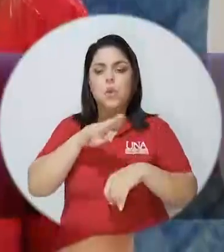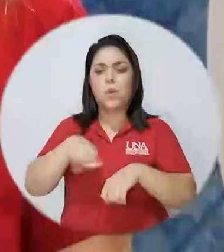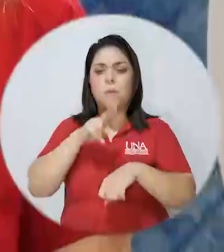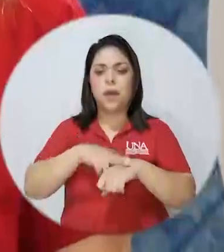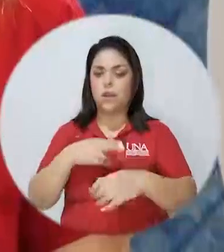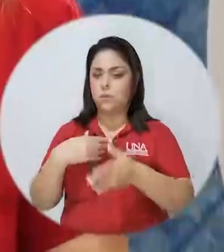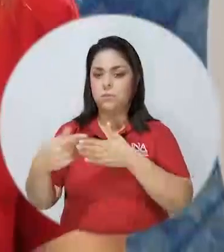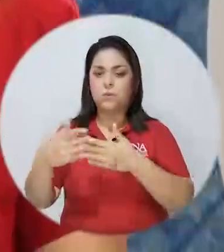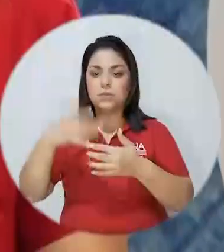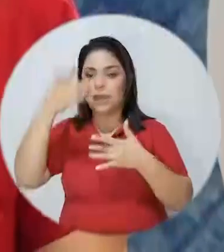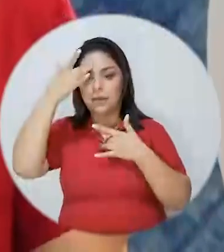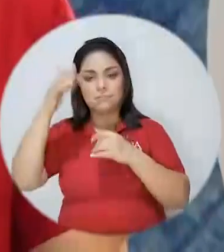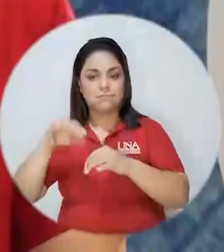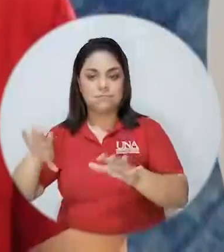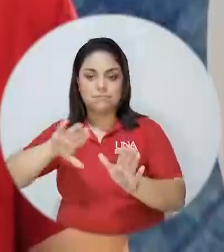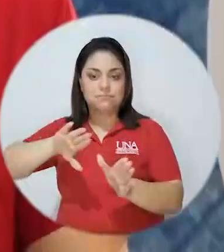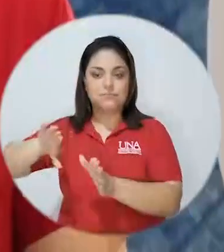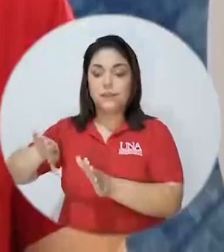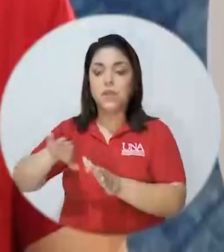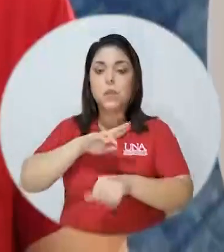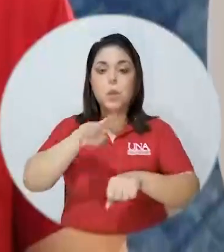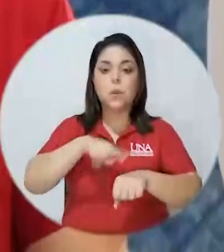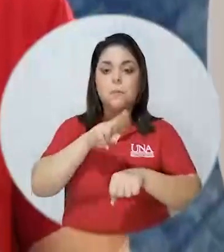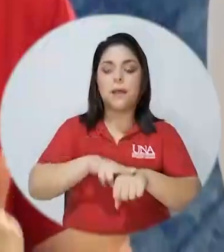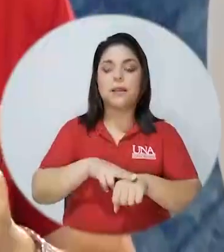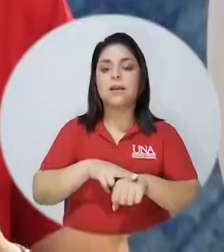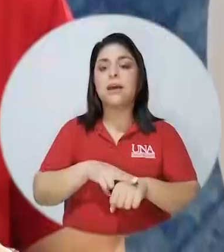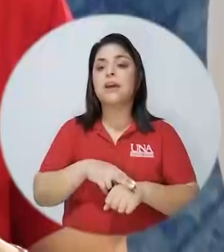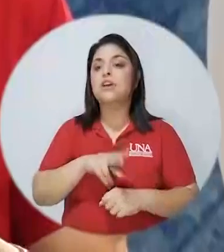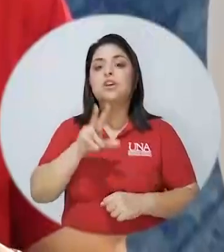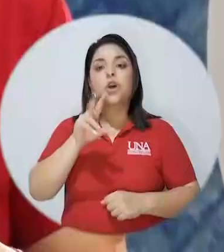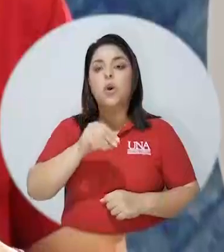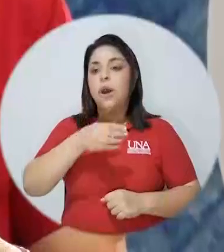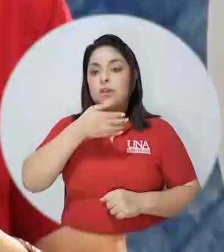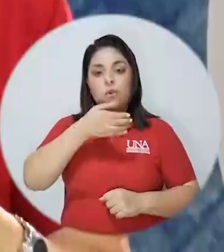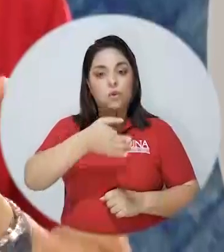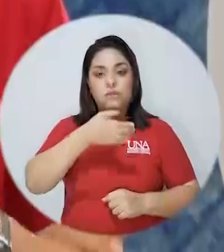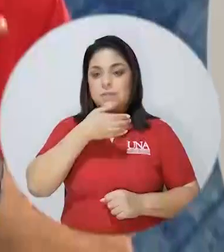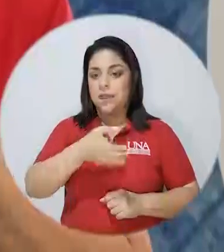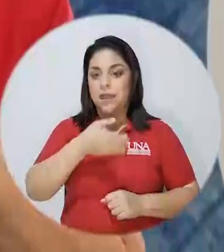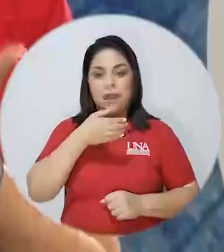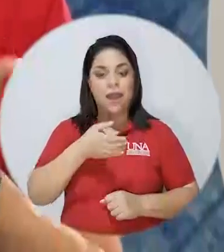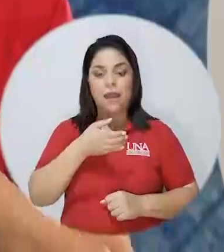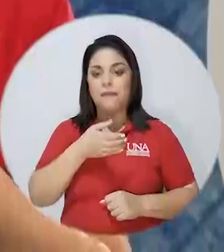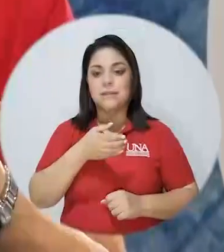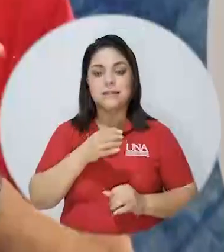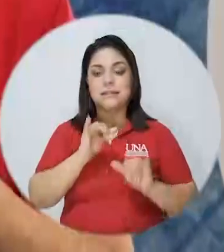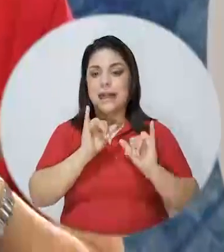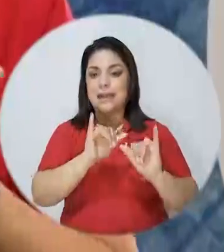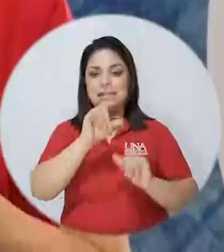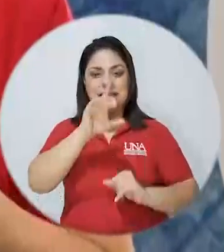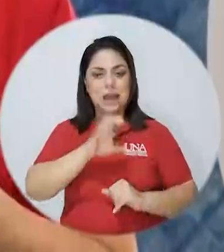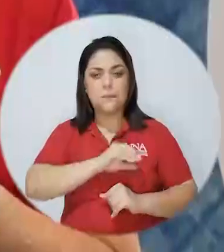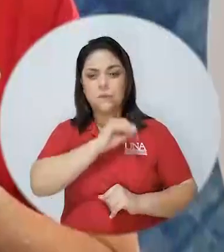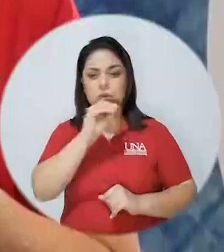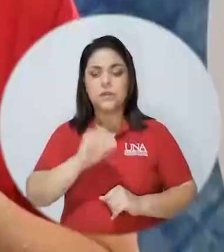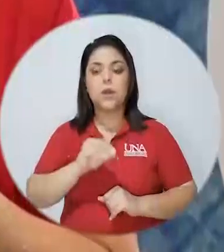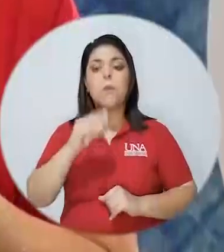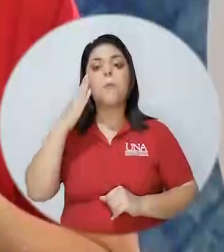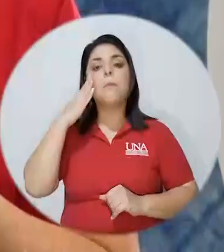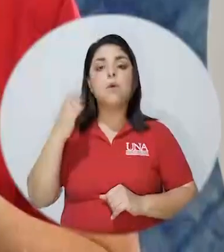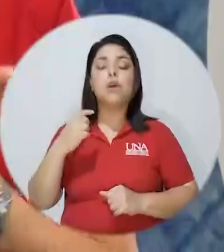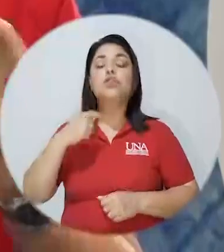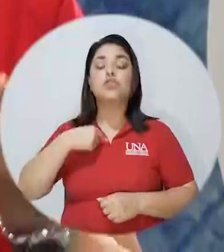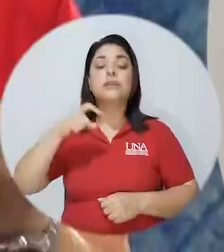sí. No es recomendable precisamente por eso, porque hay niveles en el cual yo tengo que tener cierta interacción